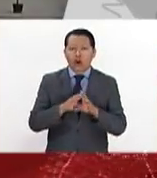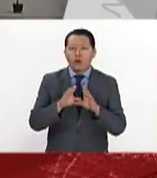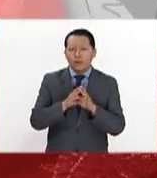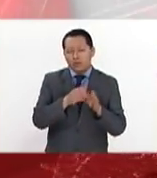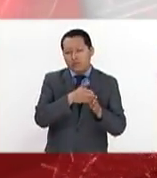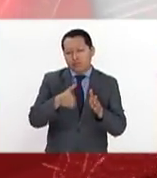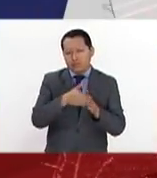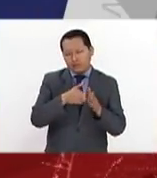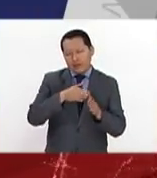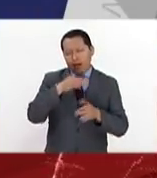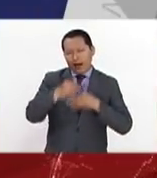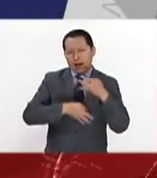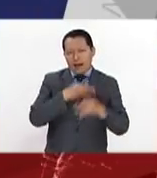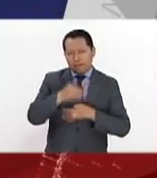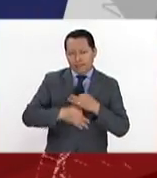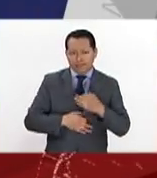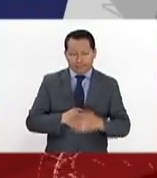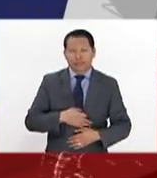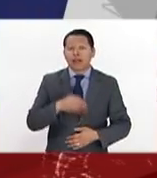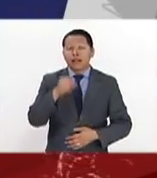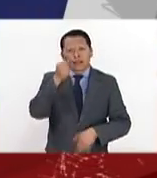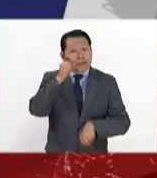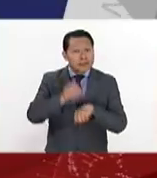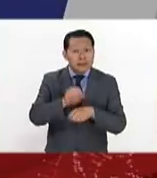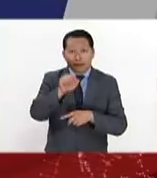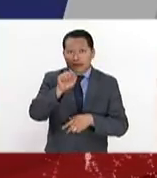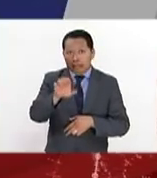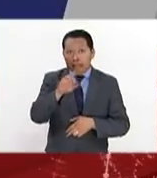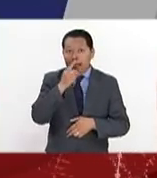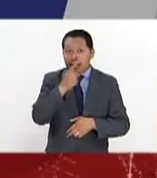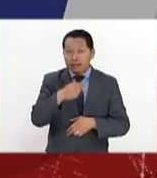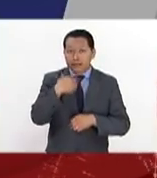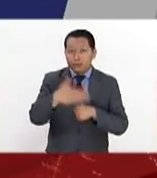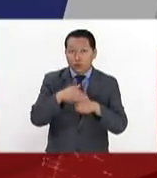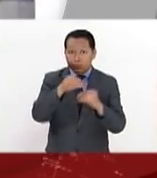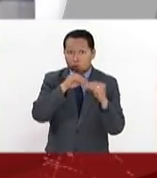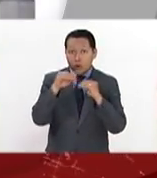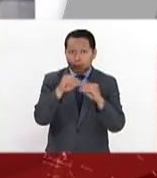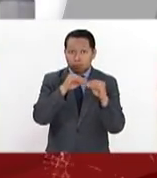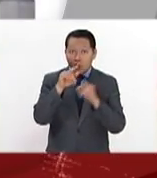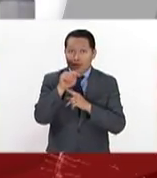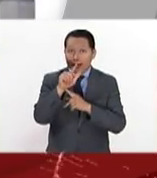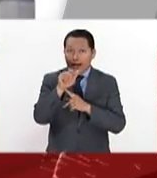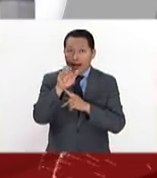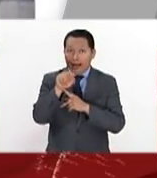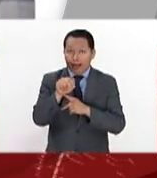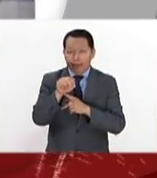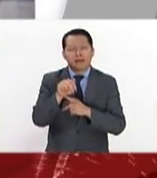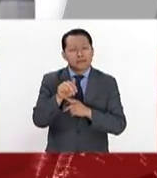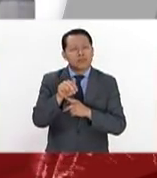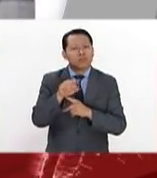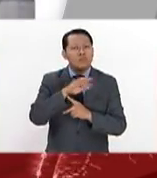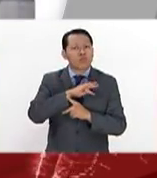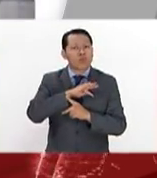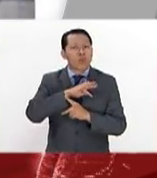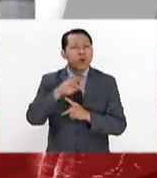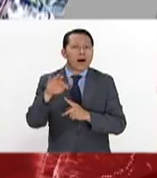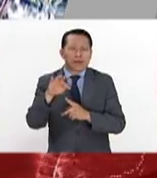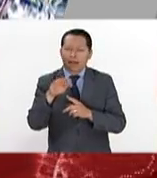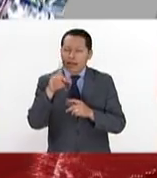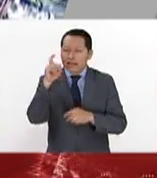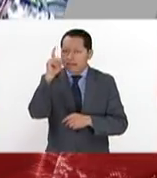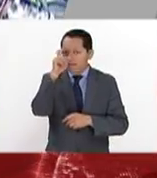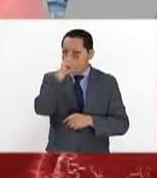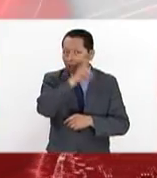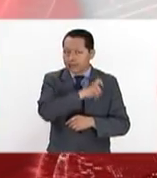intercampaña. El secretario de Economía asegura que la próxima ronda de renegociación del Telecán será de alta